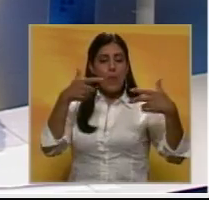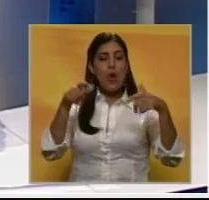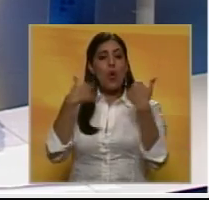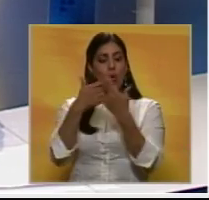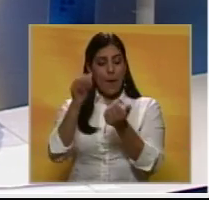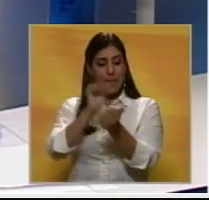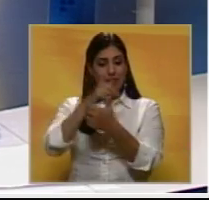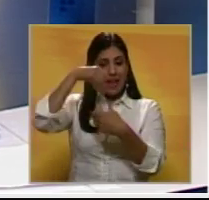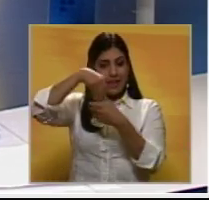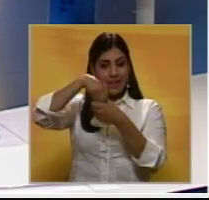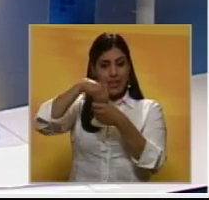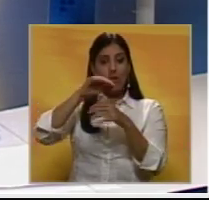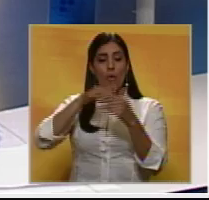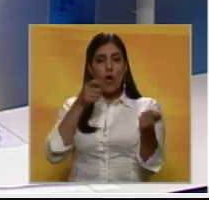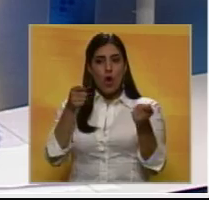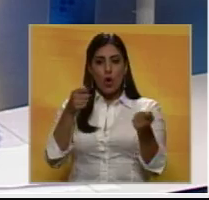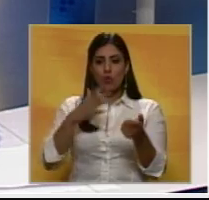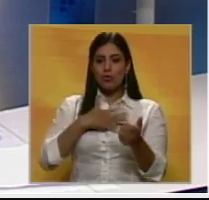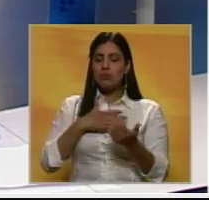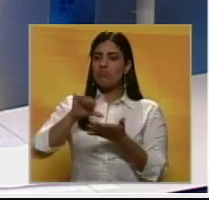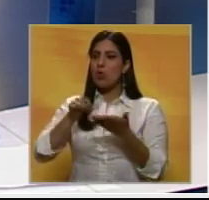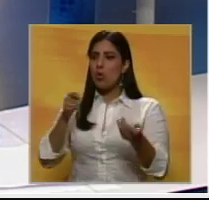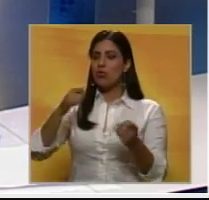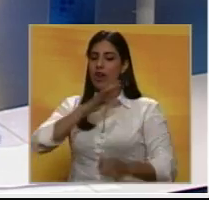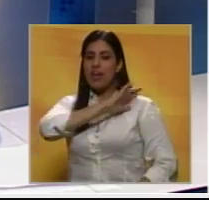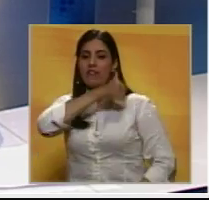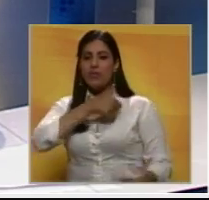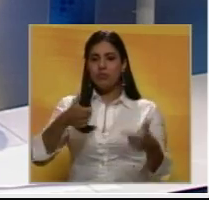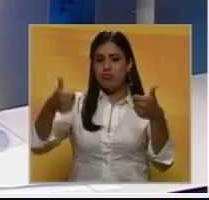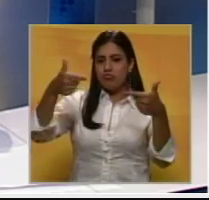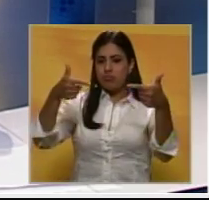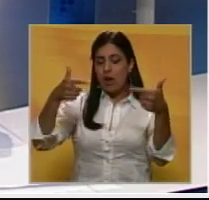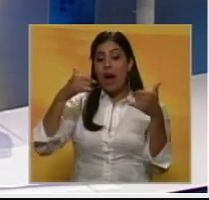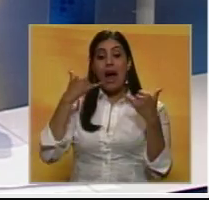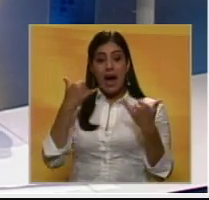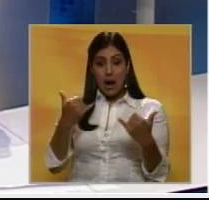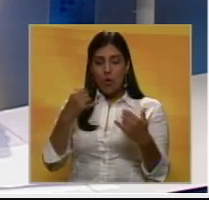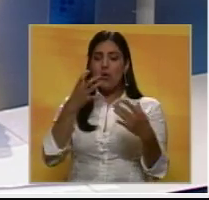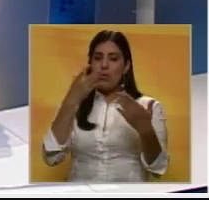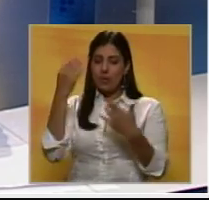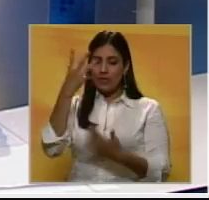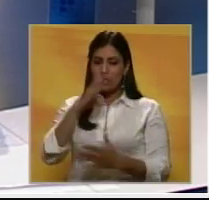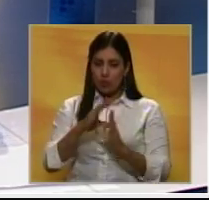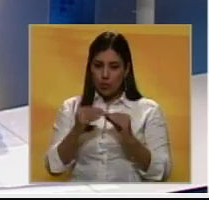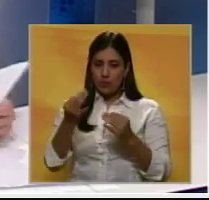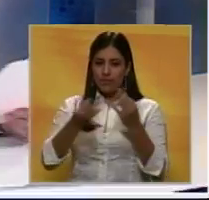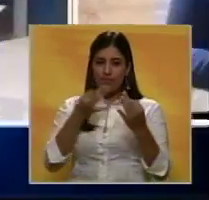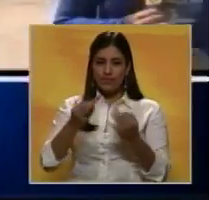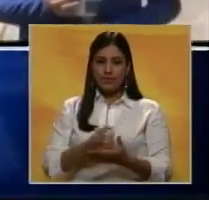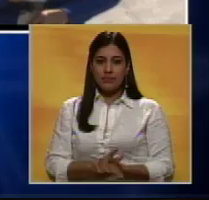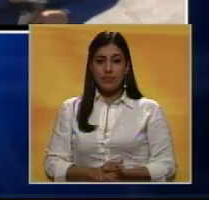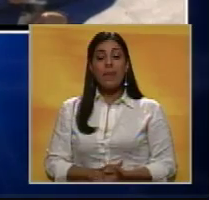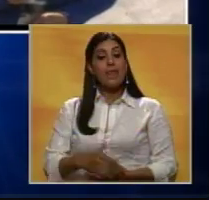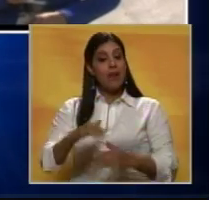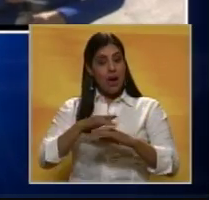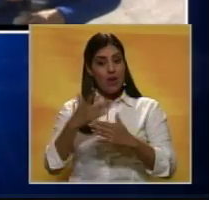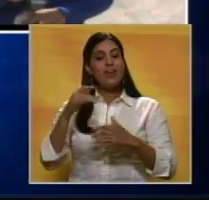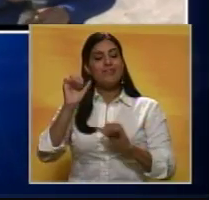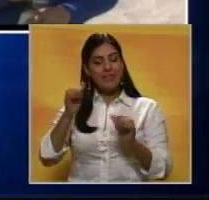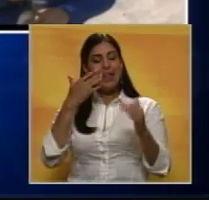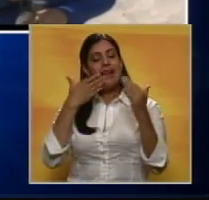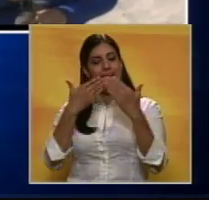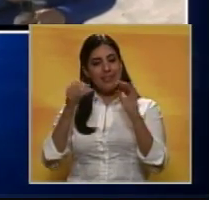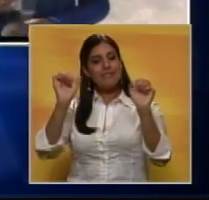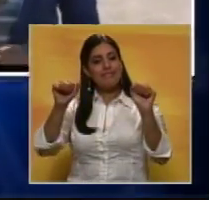entre los privados de libertad por el control del centro penitenciario. Nina Martínez se nos amplía la información. Adelante. Gracias, Estudio, por el